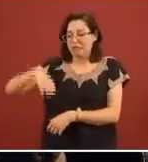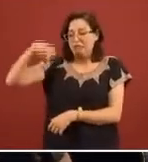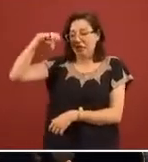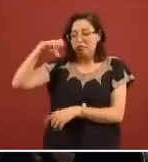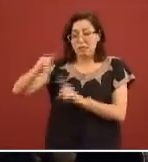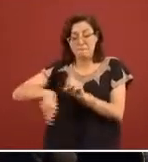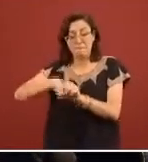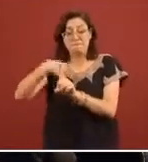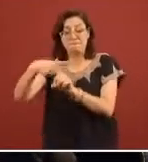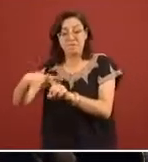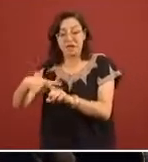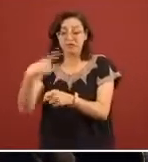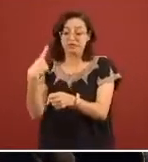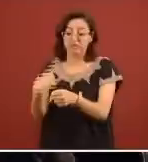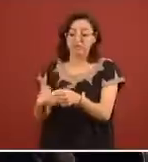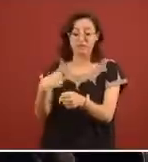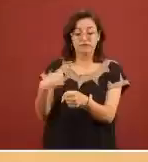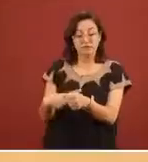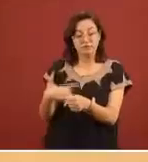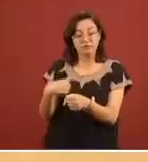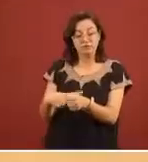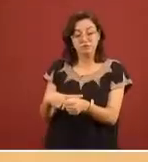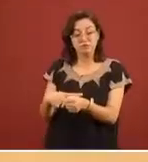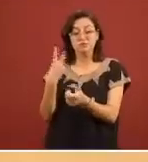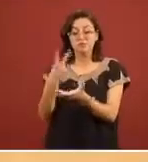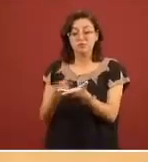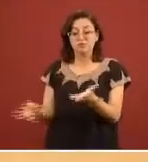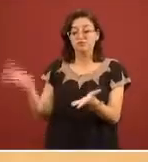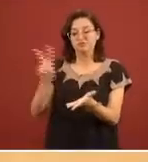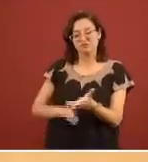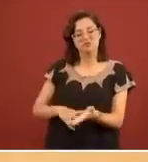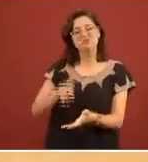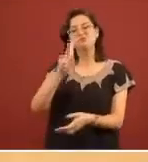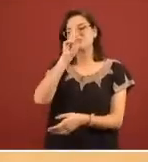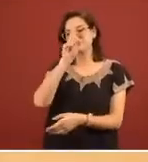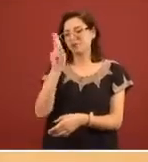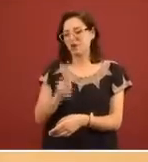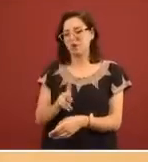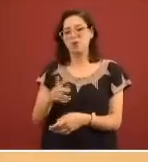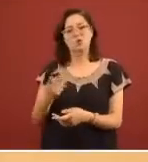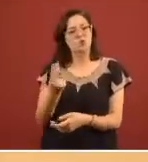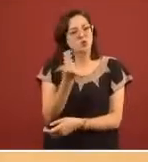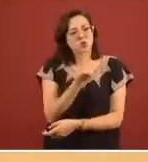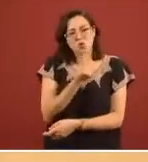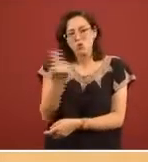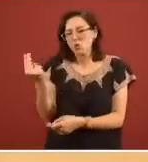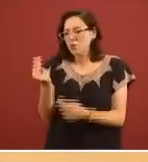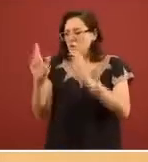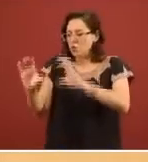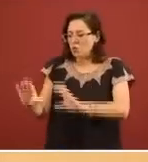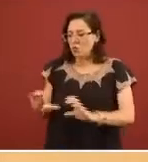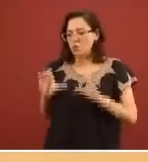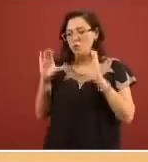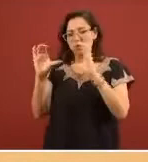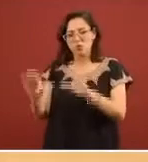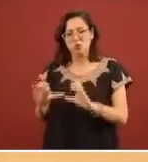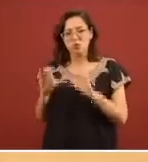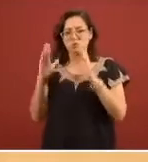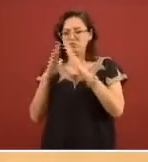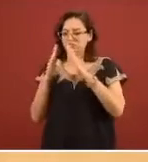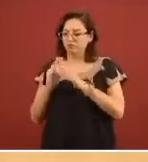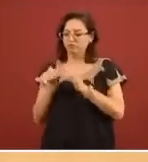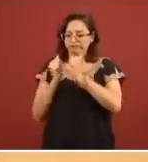enlistadas o que tienen más de 60 años de edad, son los grupos que más deben de cuidarse en estos momentos, son los grupos que más se